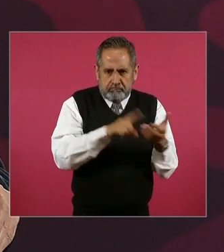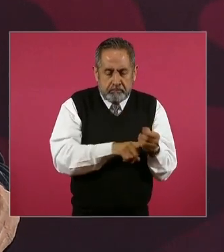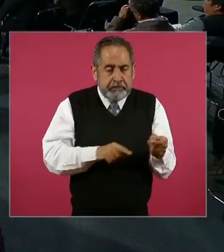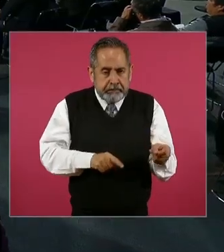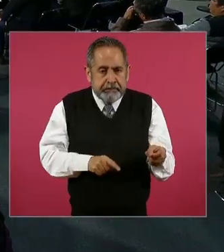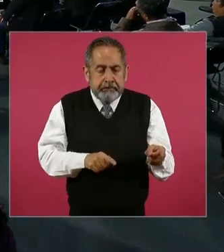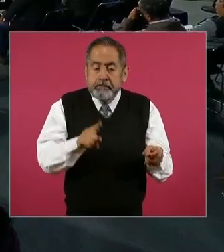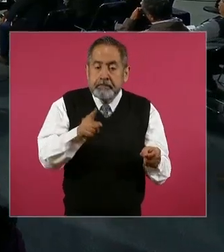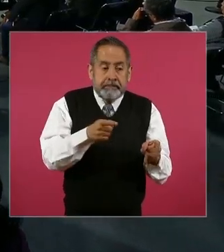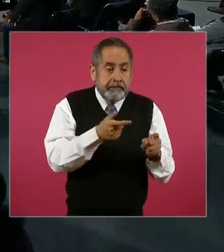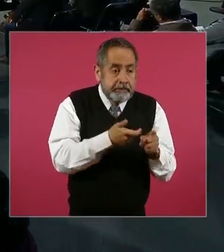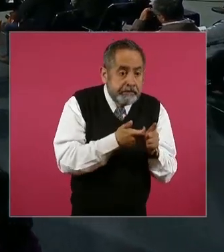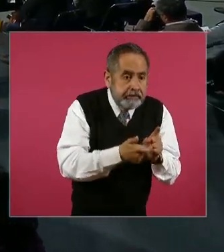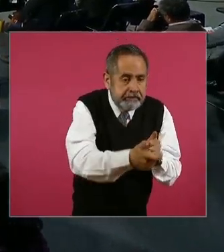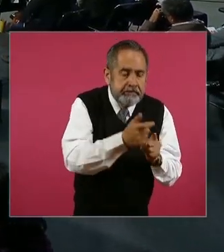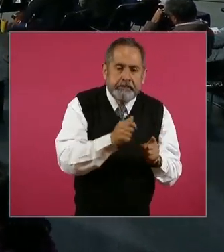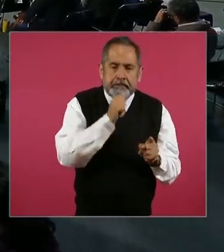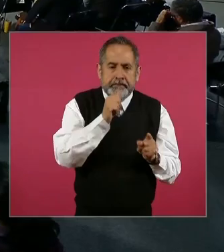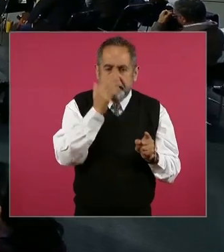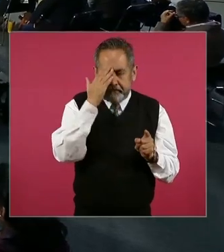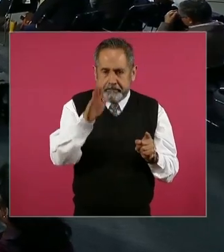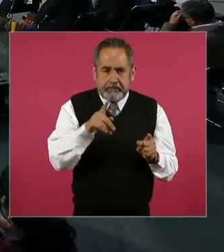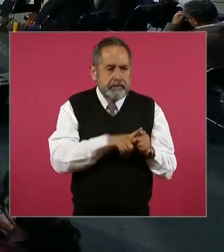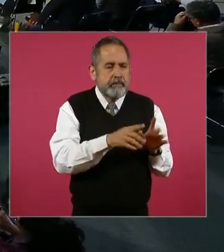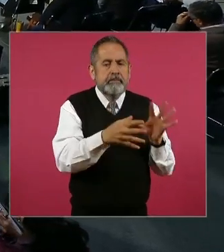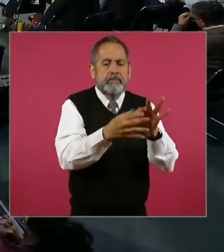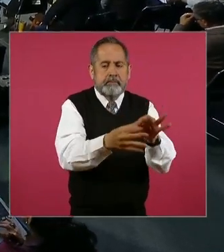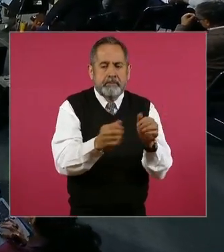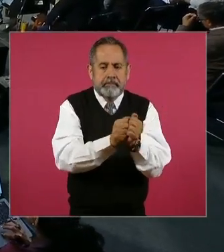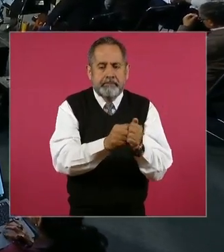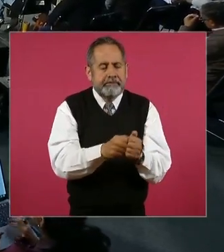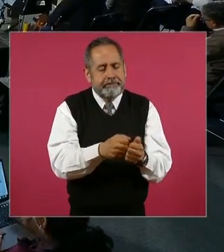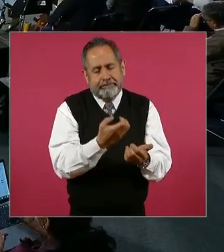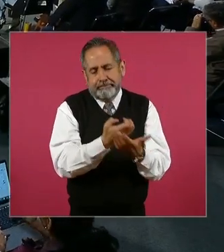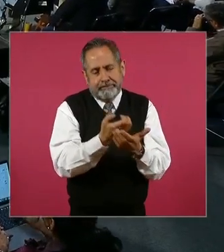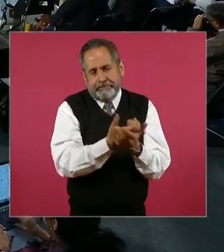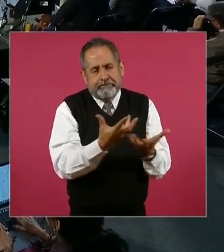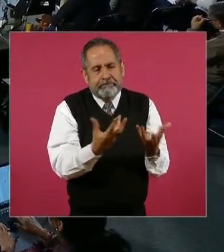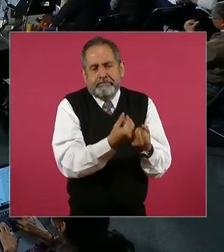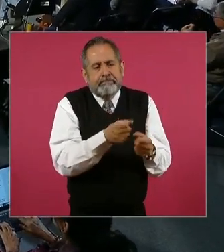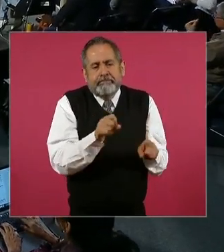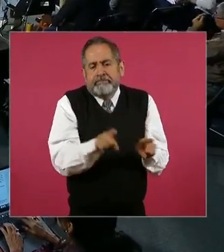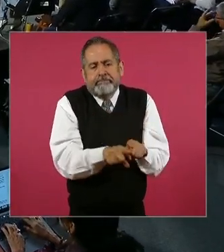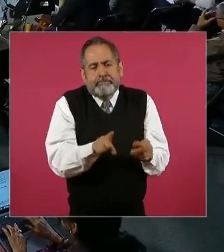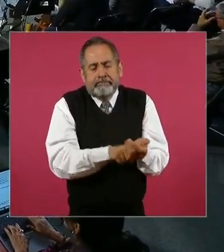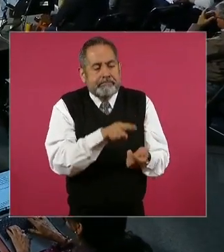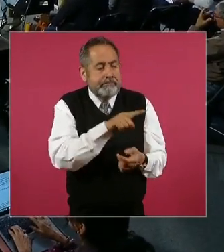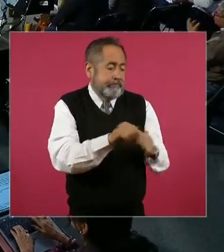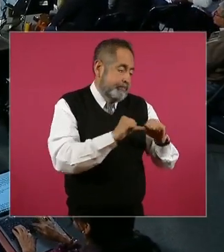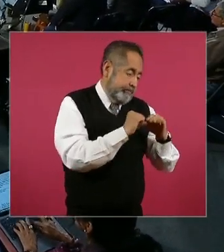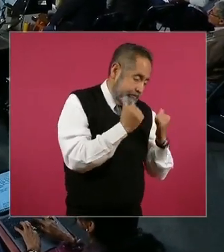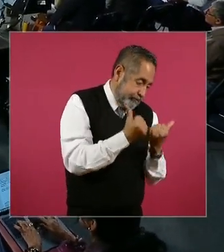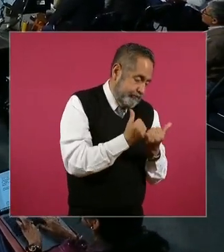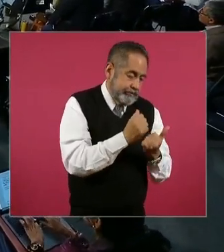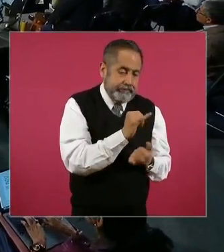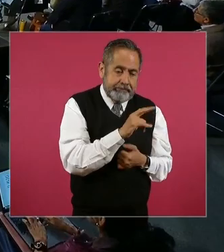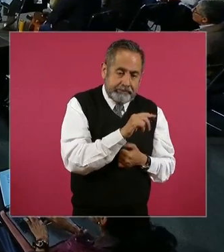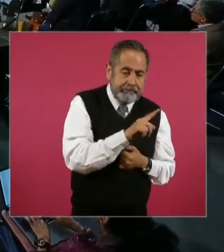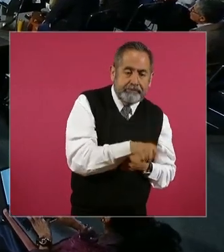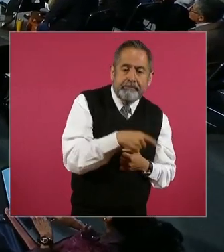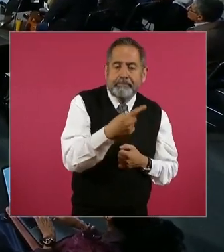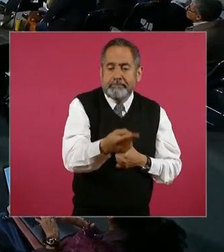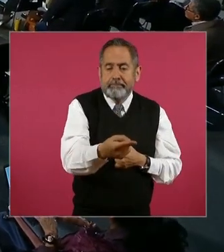no eso ya establece un vínculo económico obviamente entre la asociación civil